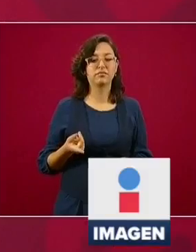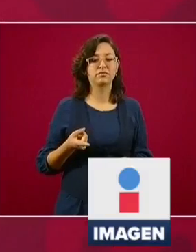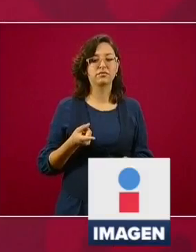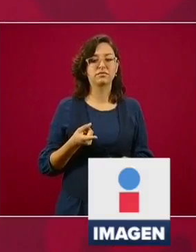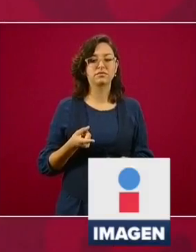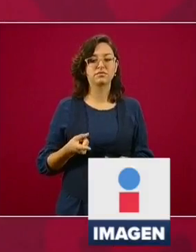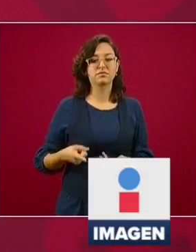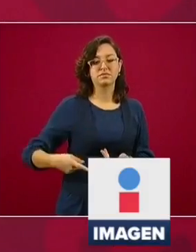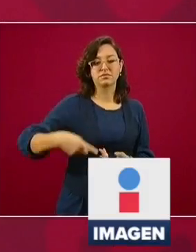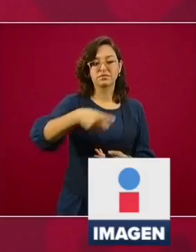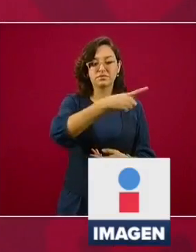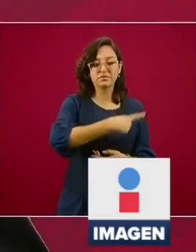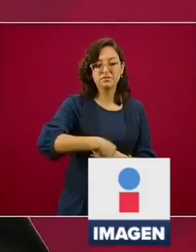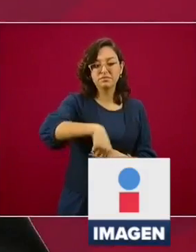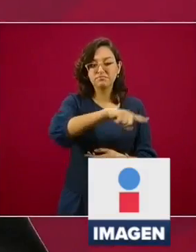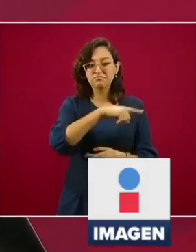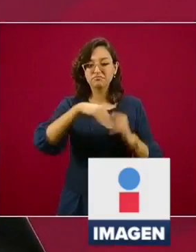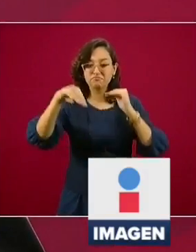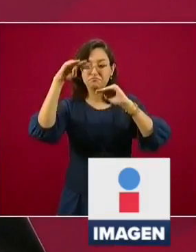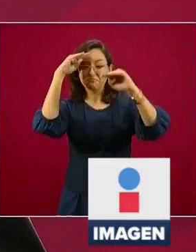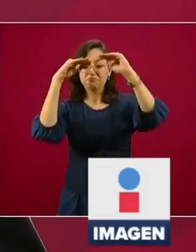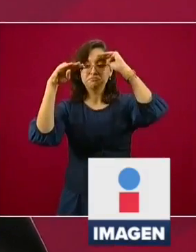para